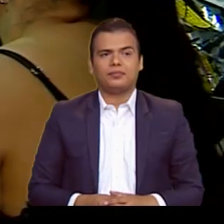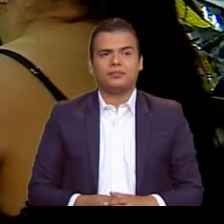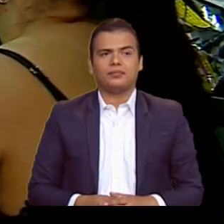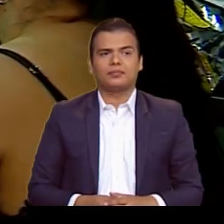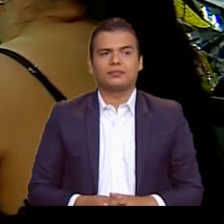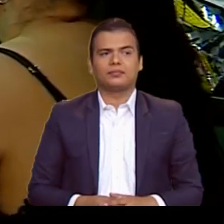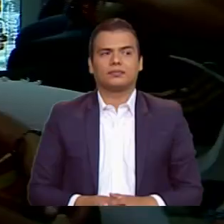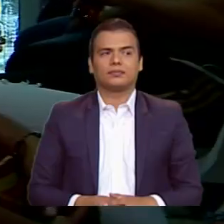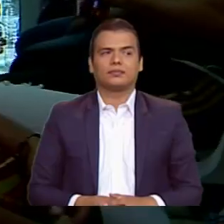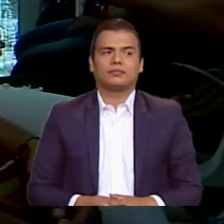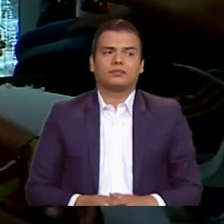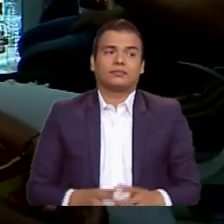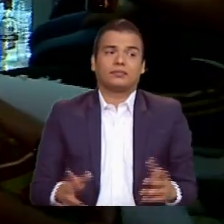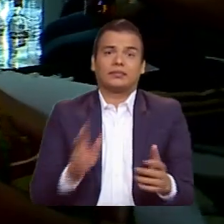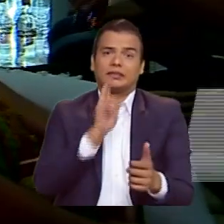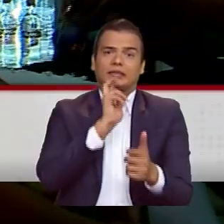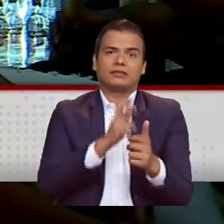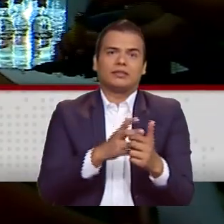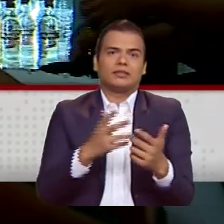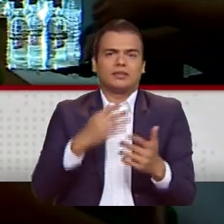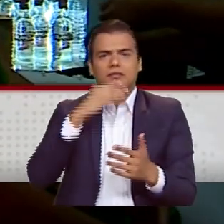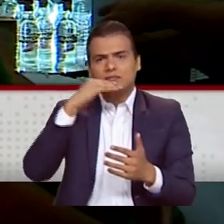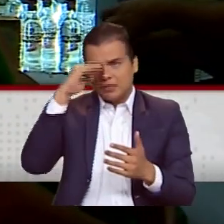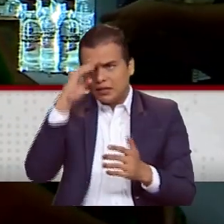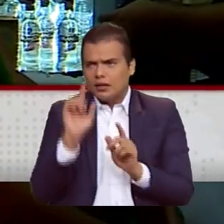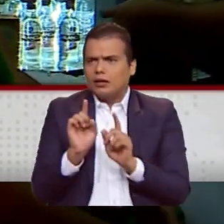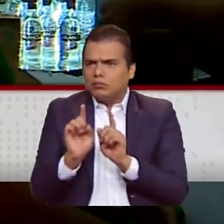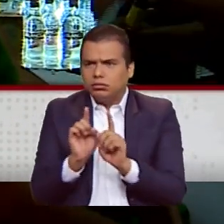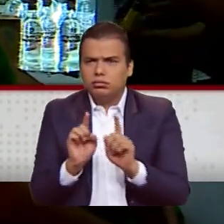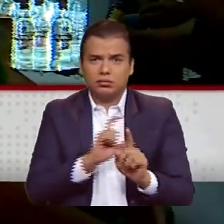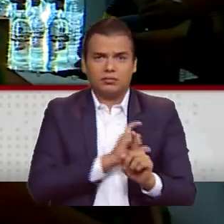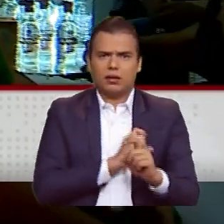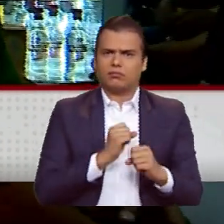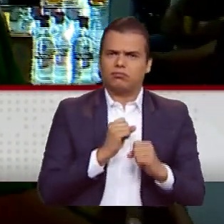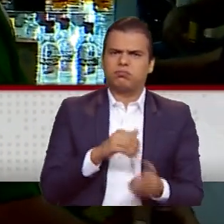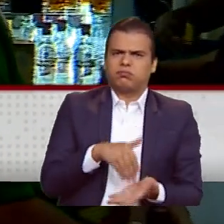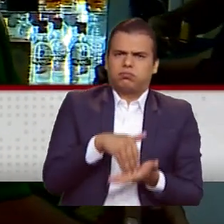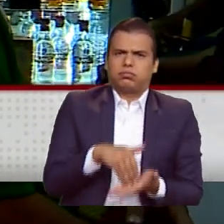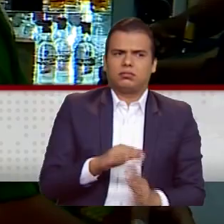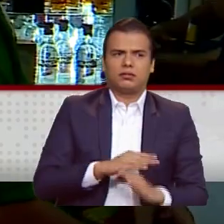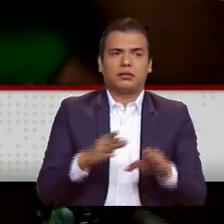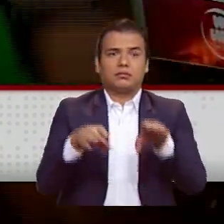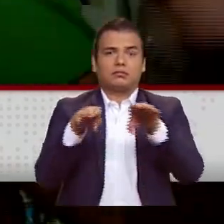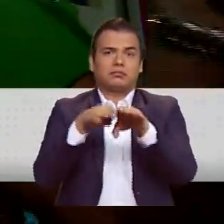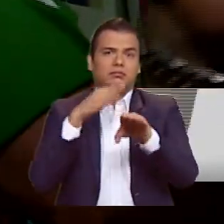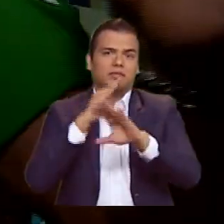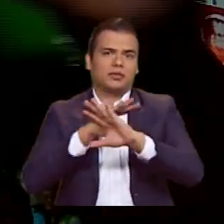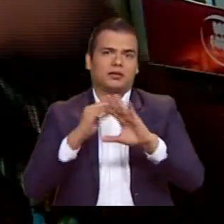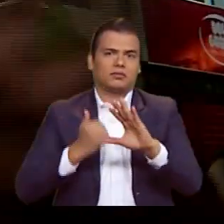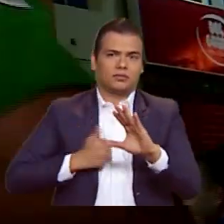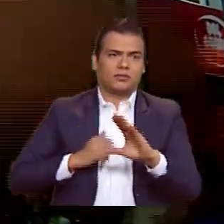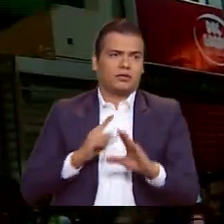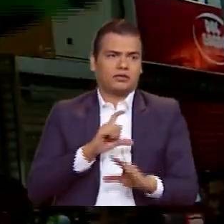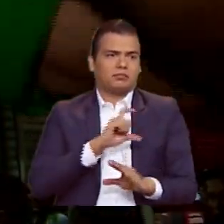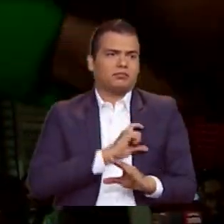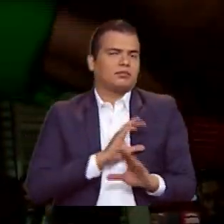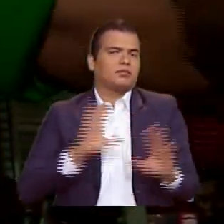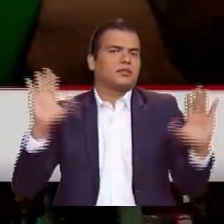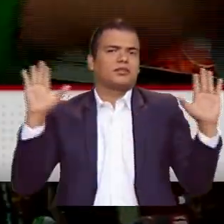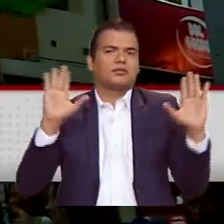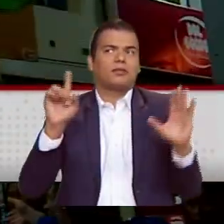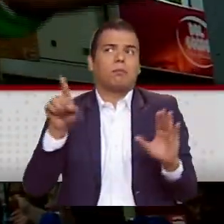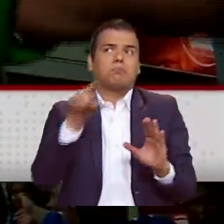Todo partido difícil, complicado, el Medellín salió a atacar, pero el Cali es un equipo sólido y salimos a empatar más tarde. Y Cali es Cali, lo demás